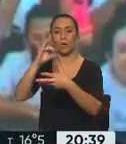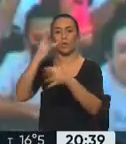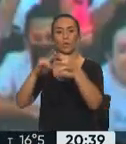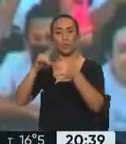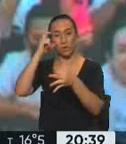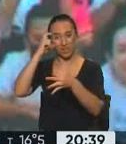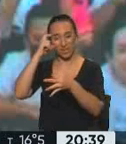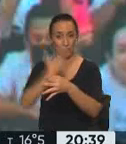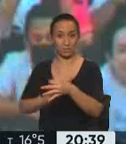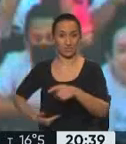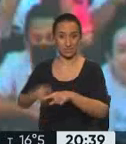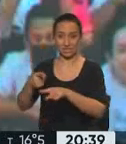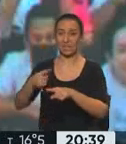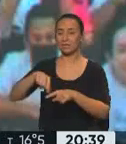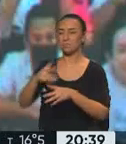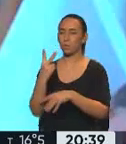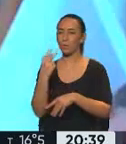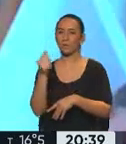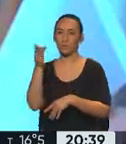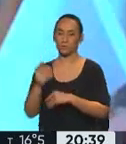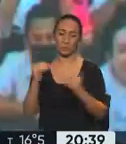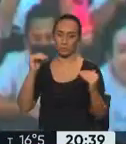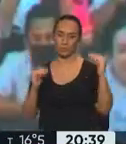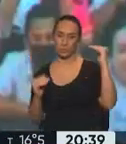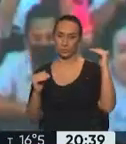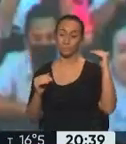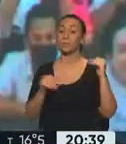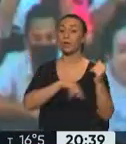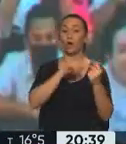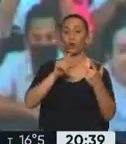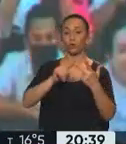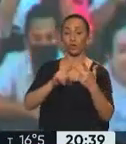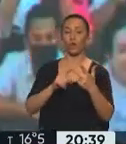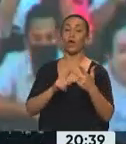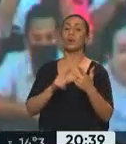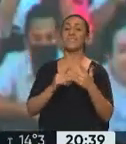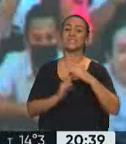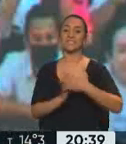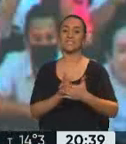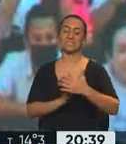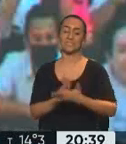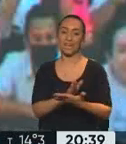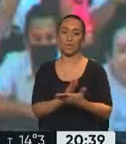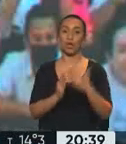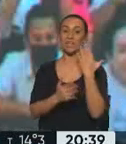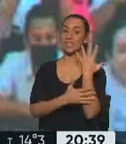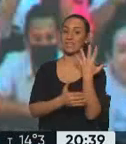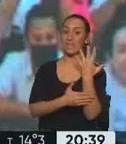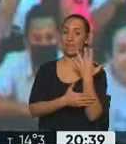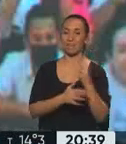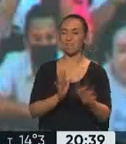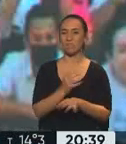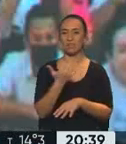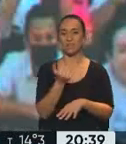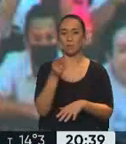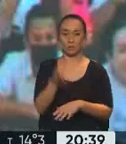está en torno al 26%. Mucho más lejos la centro izquierda de Sergio Fajardo, que está aproximadamente en un 6%.